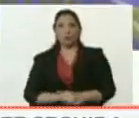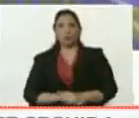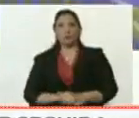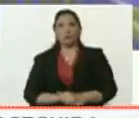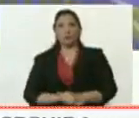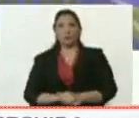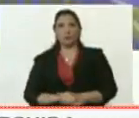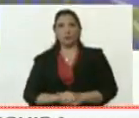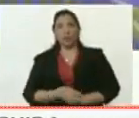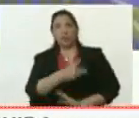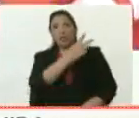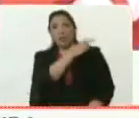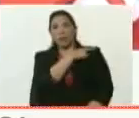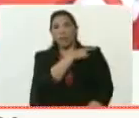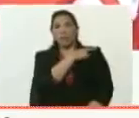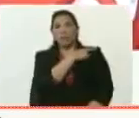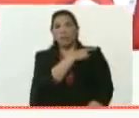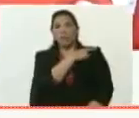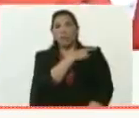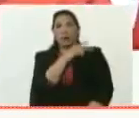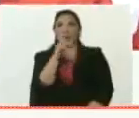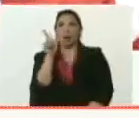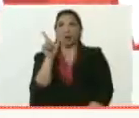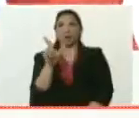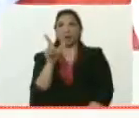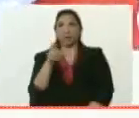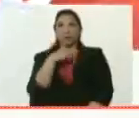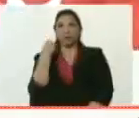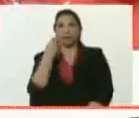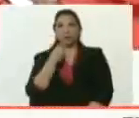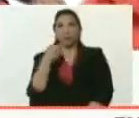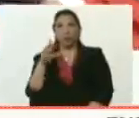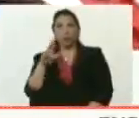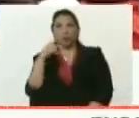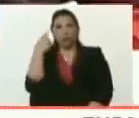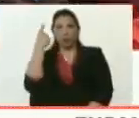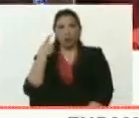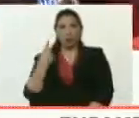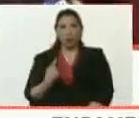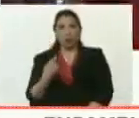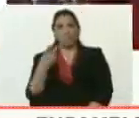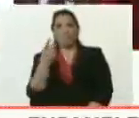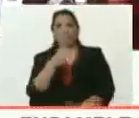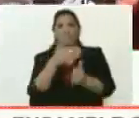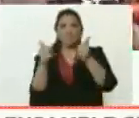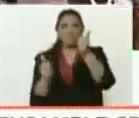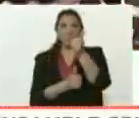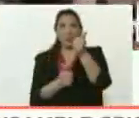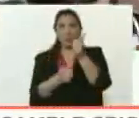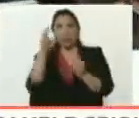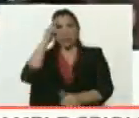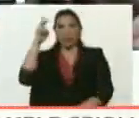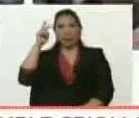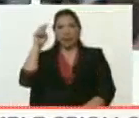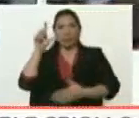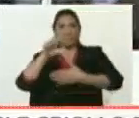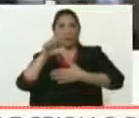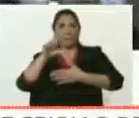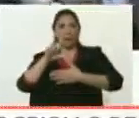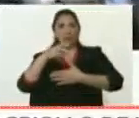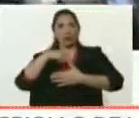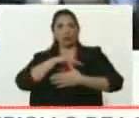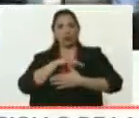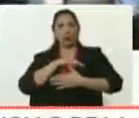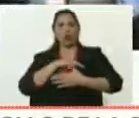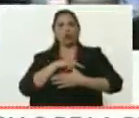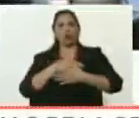la jefa de la Juventud del Partido Socialista Unido de Venezuela, nuestro vicecanciller para América Latina. Ya vamos a hablar de